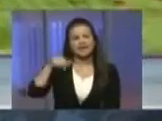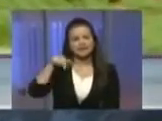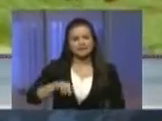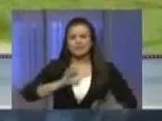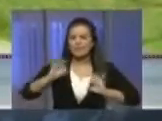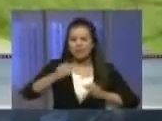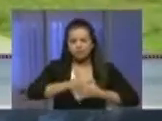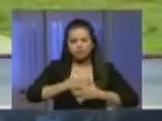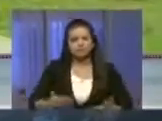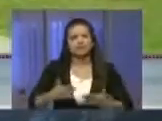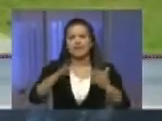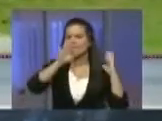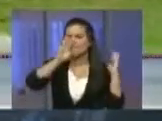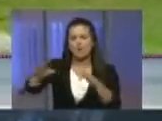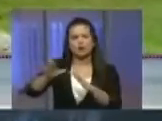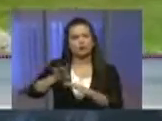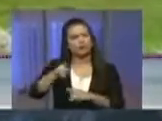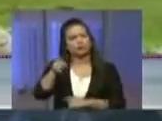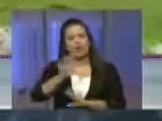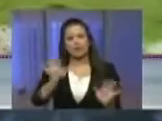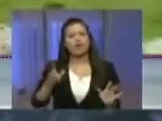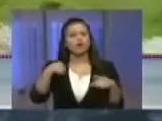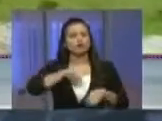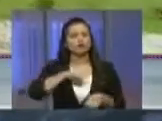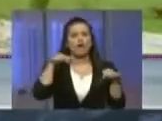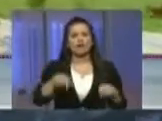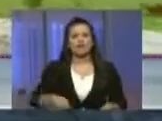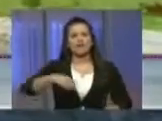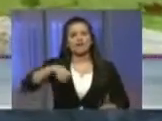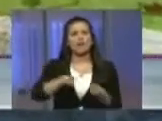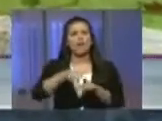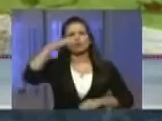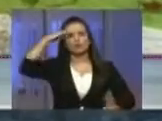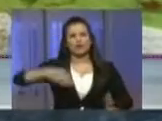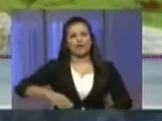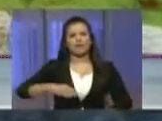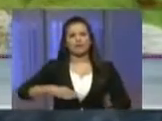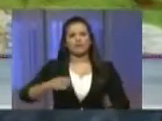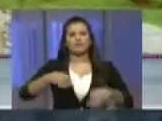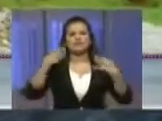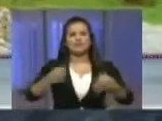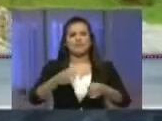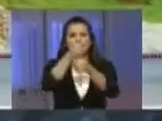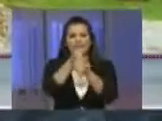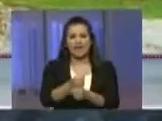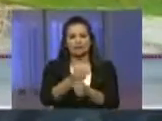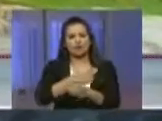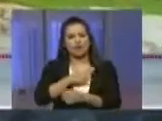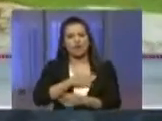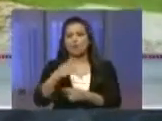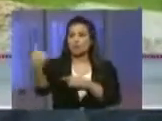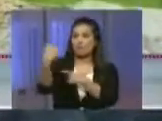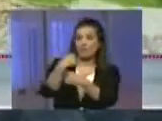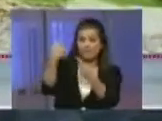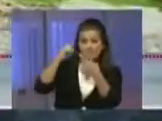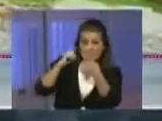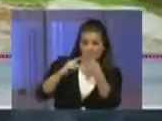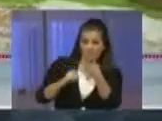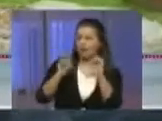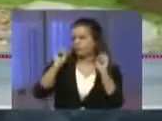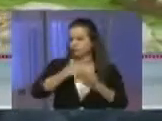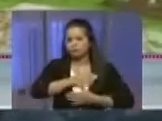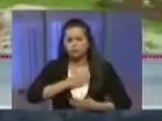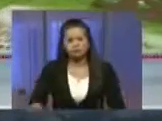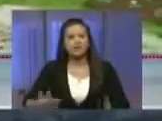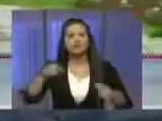con usted para lo que salga estamos aquí como los soldad esperando solamente órdenes que usted nos indique